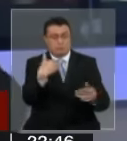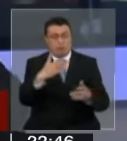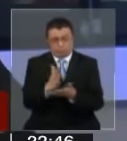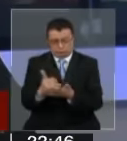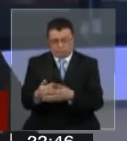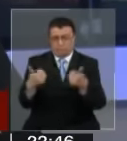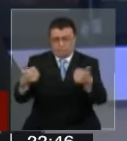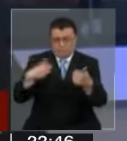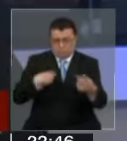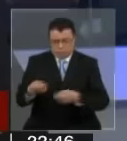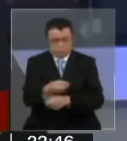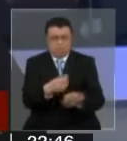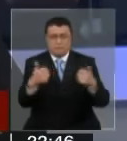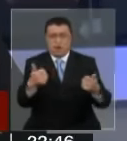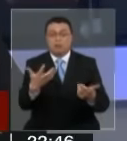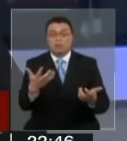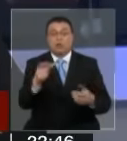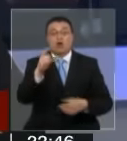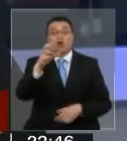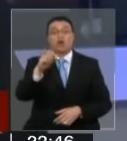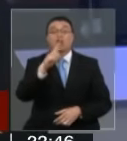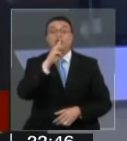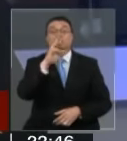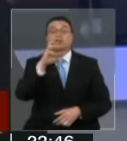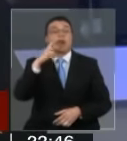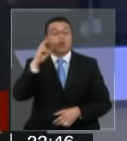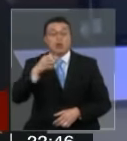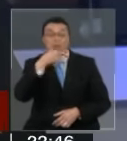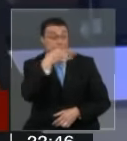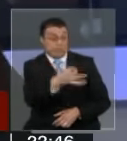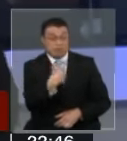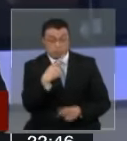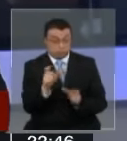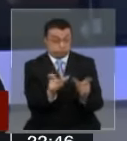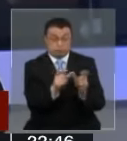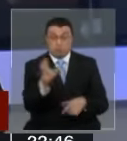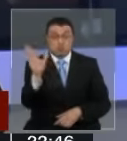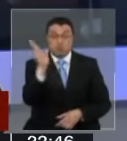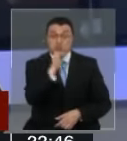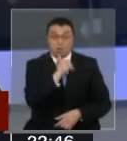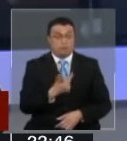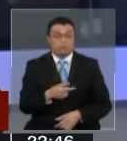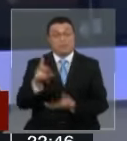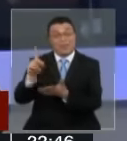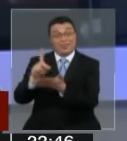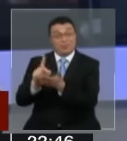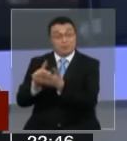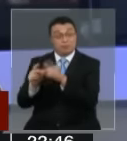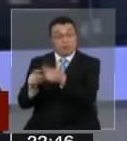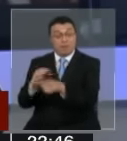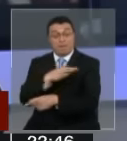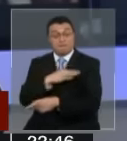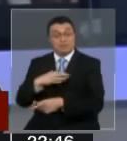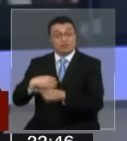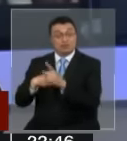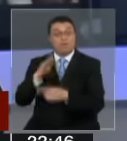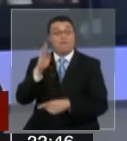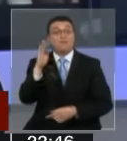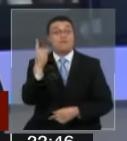bien. A pesar de que el Contralor dijo que no había fiscalización ninguna y que el entonces diputado y ministro del Interior, Jorge